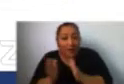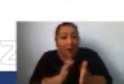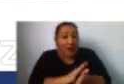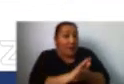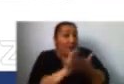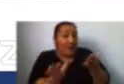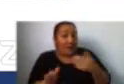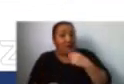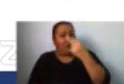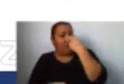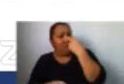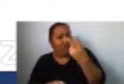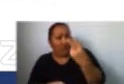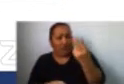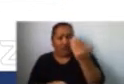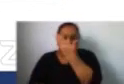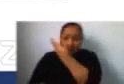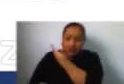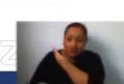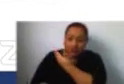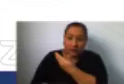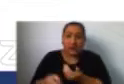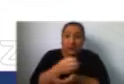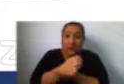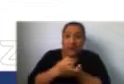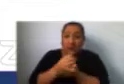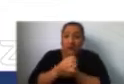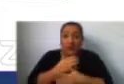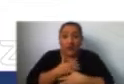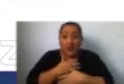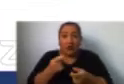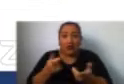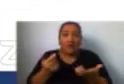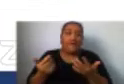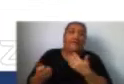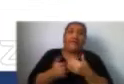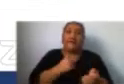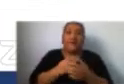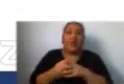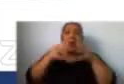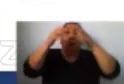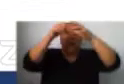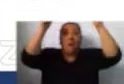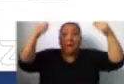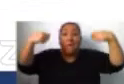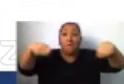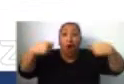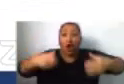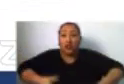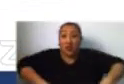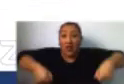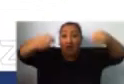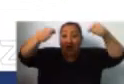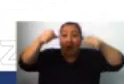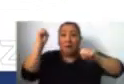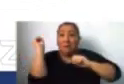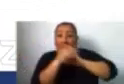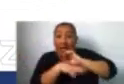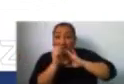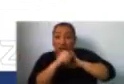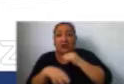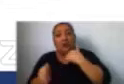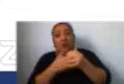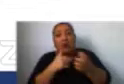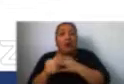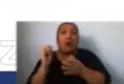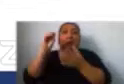como podemos ver en la imagen, el centro de salud tuvo que improvisar con bolsas negras que normalmente se usa para la basura y